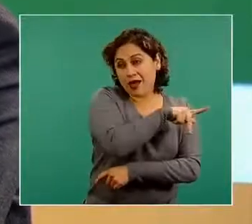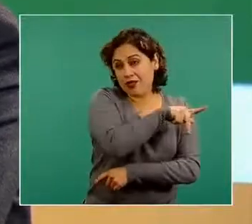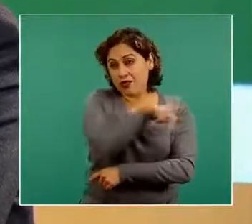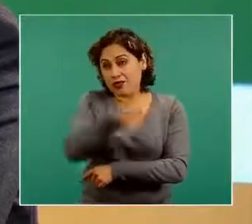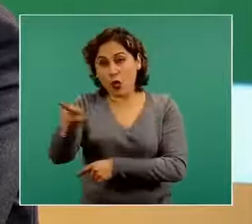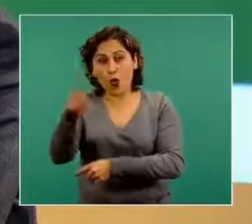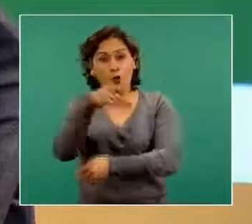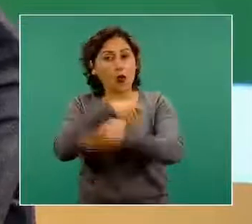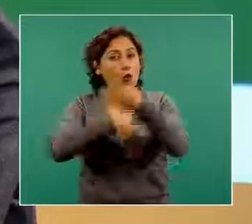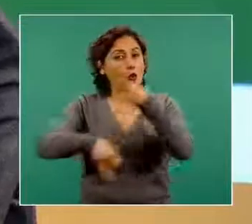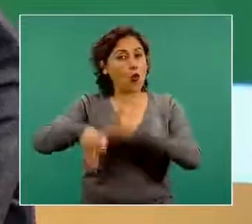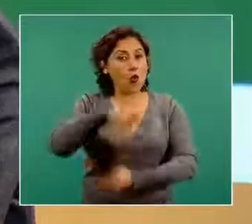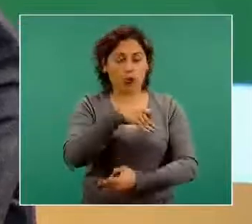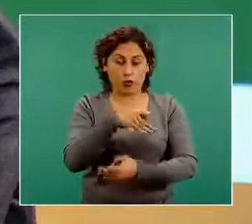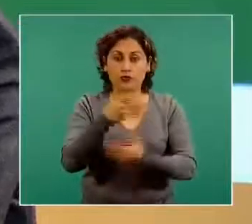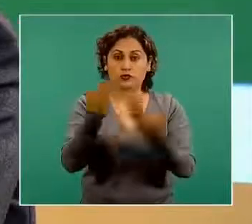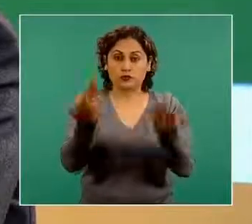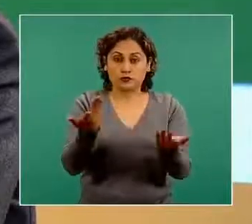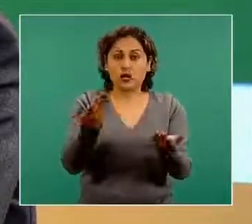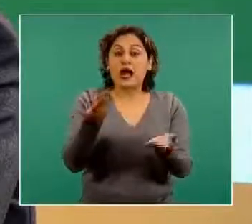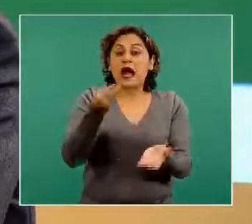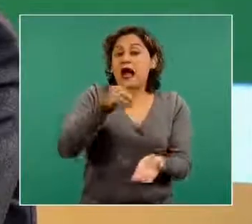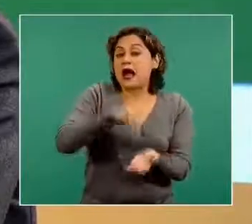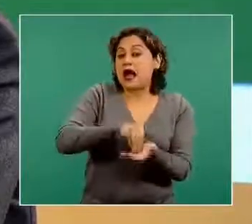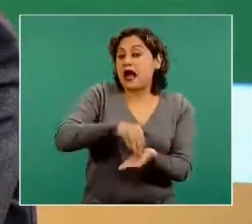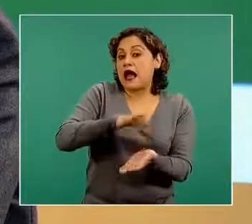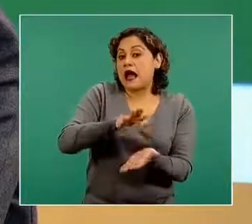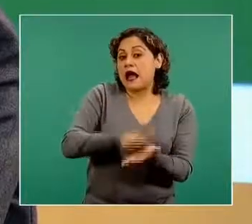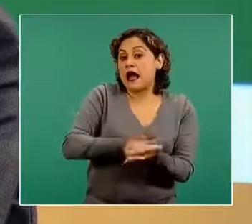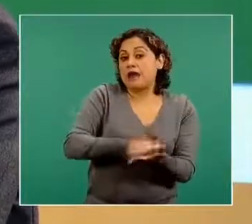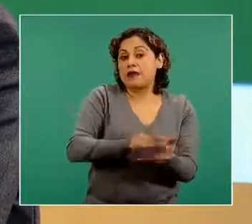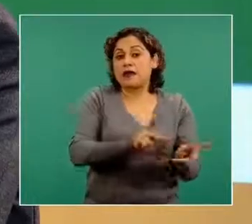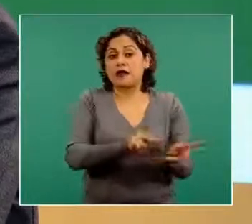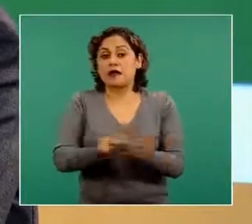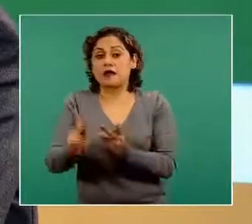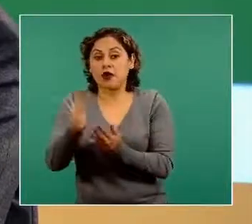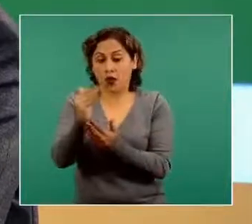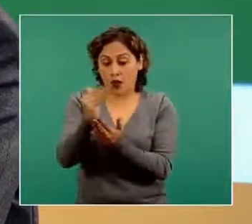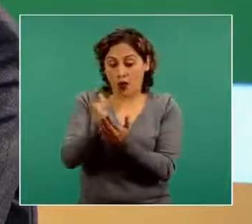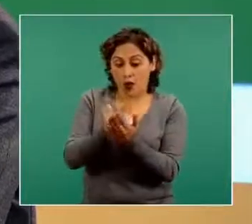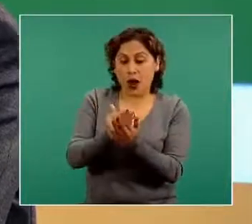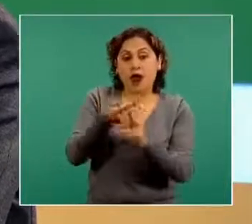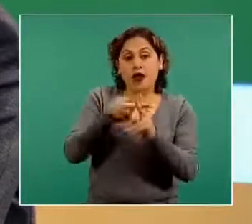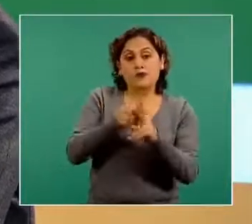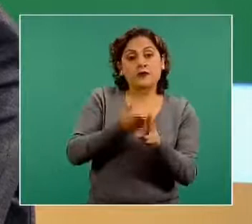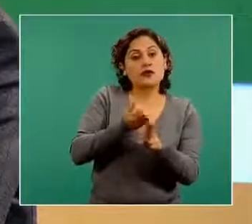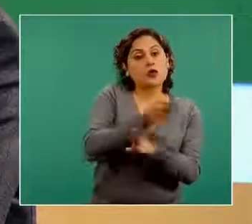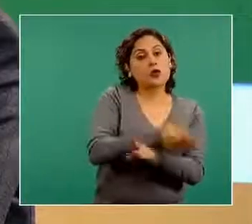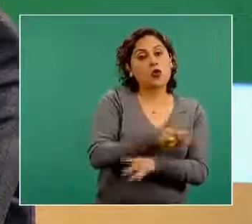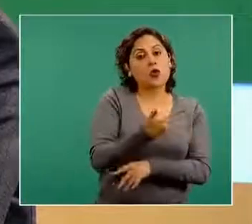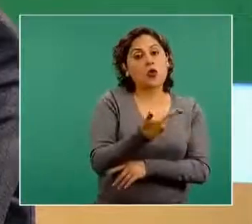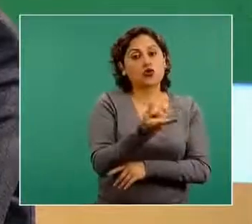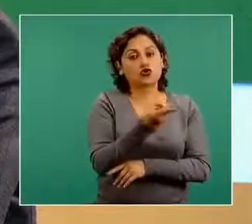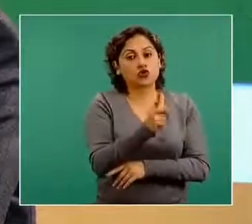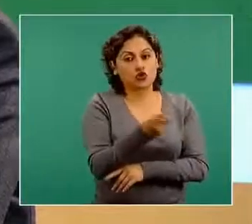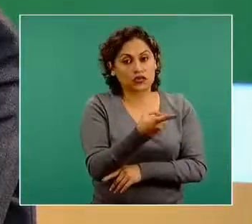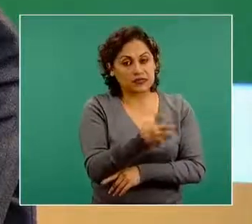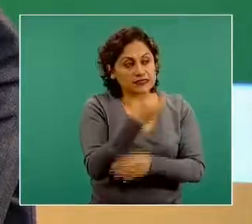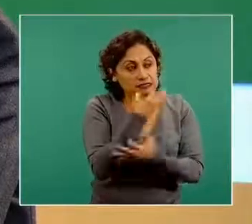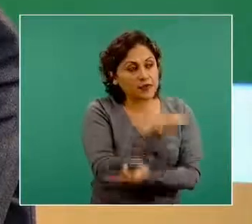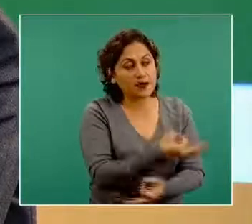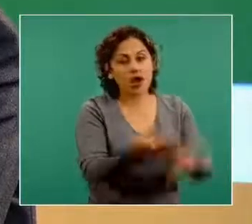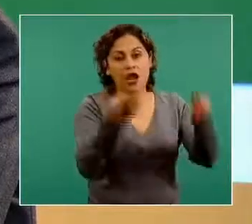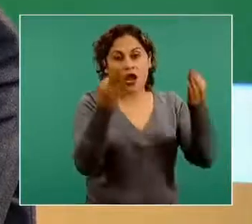vacunado. En el plan, como lo hemos comentado desde el 8 de diciembre y lo hemos repetido todos los días, se señala